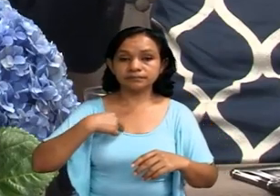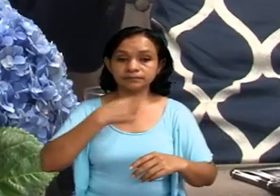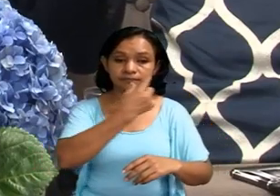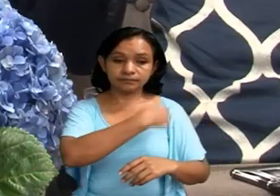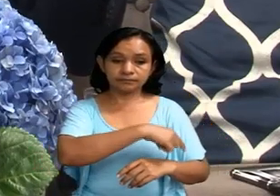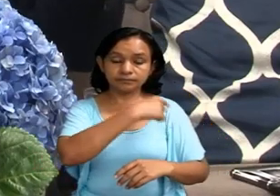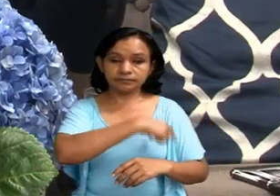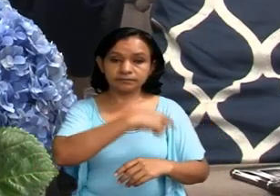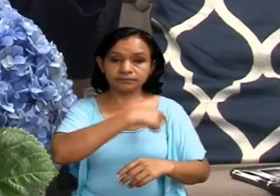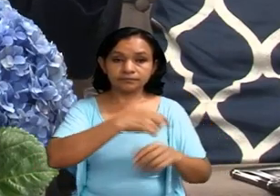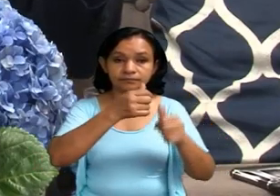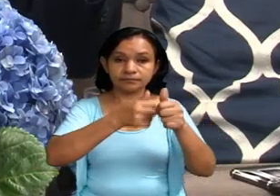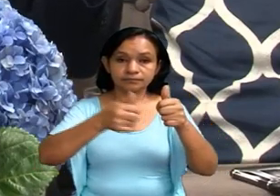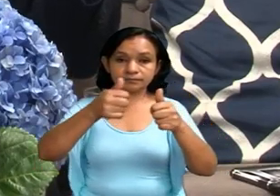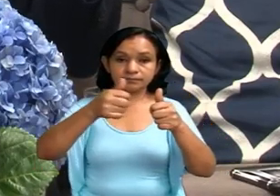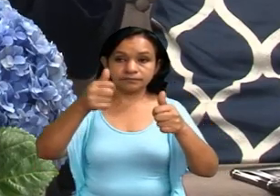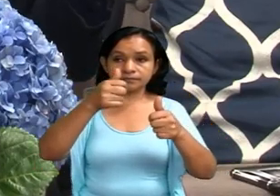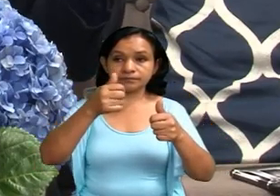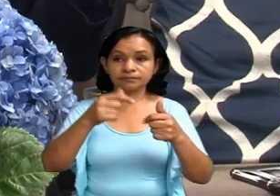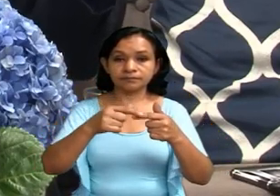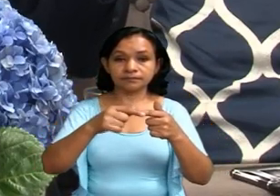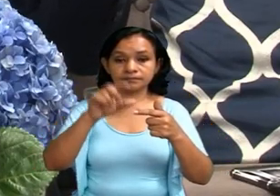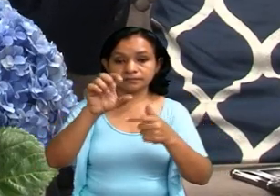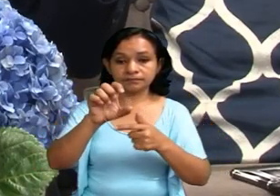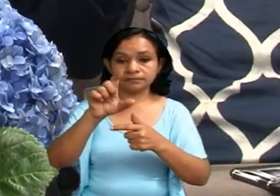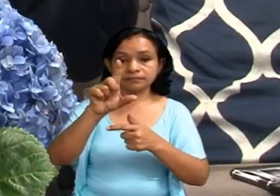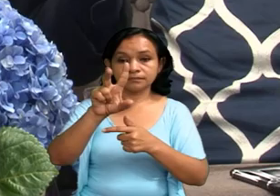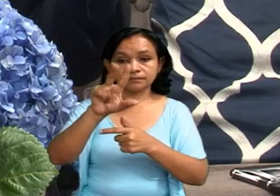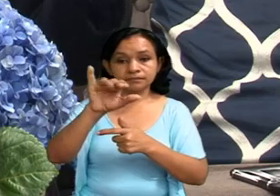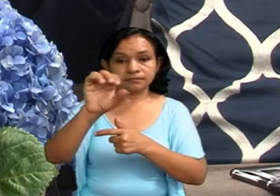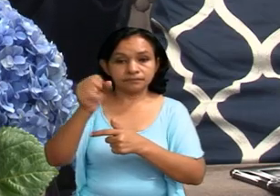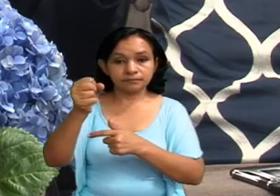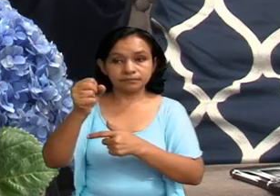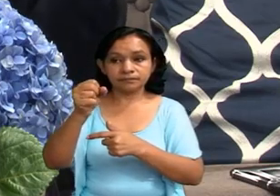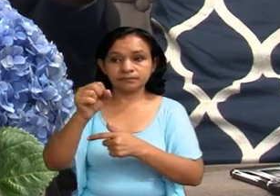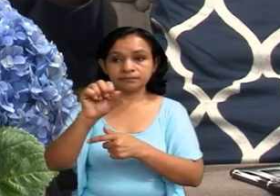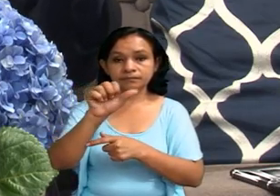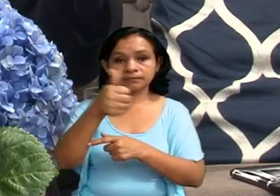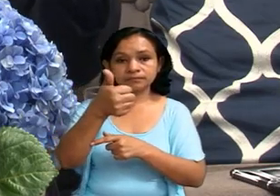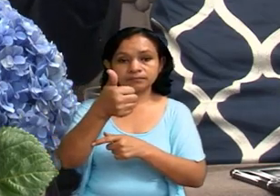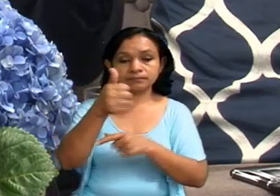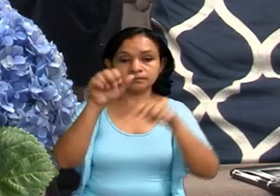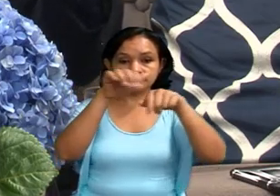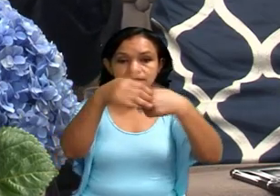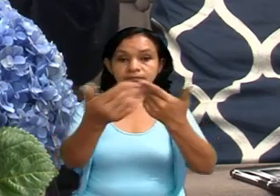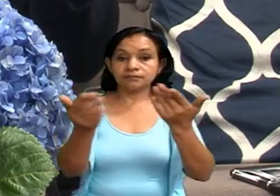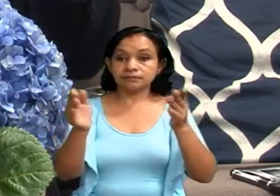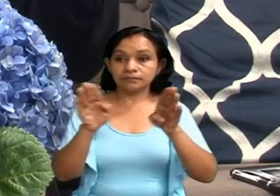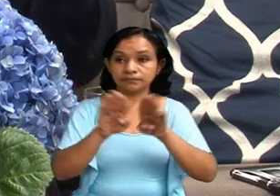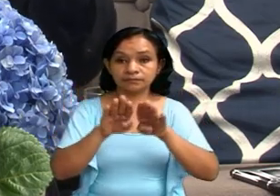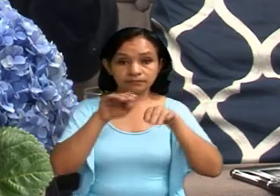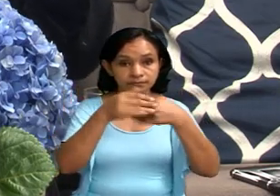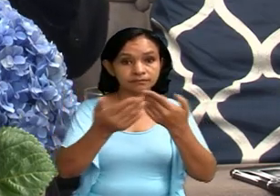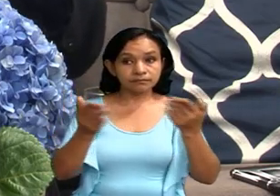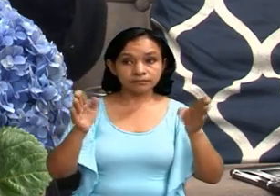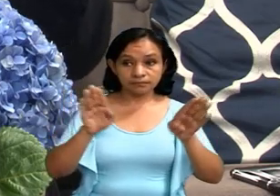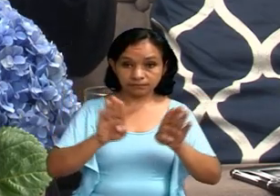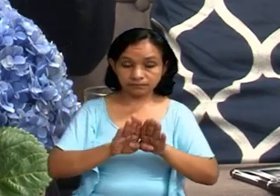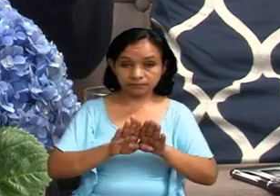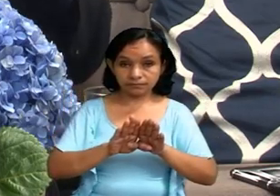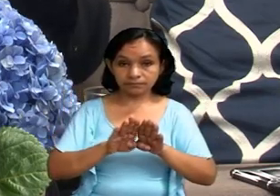de Superación Musical que queda en el Elvis Díaz. Ahí vamos a tener alrededor de 6 aulas, ¿verdad? Y entonces ahí